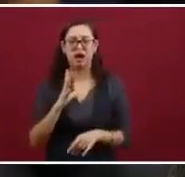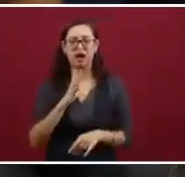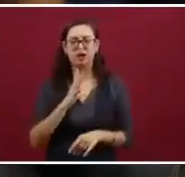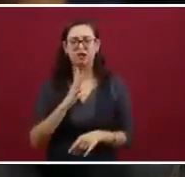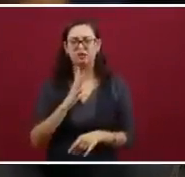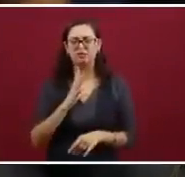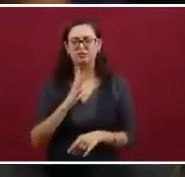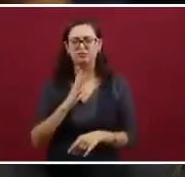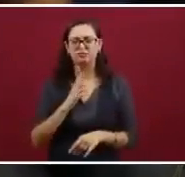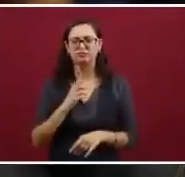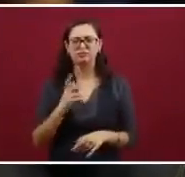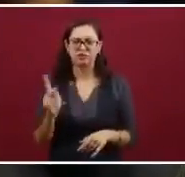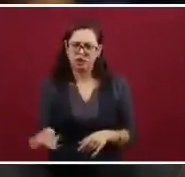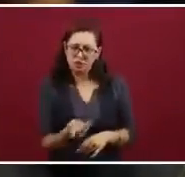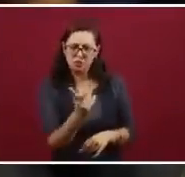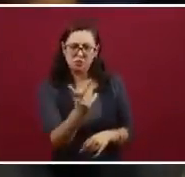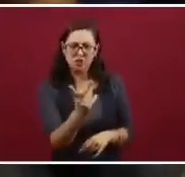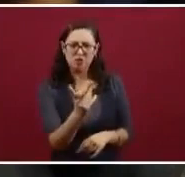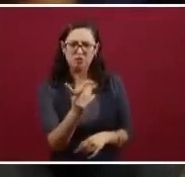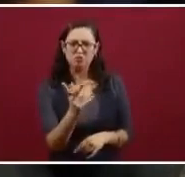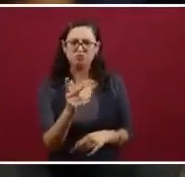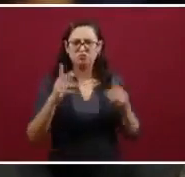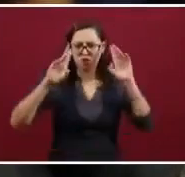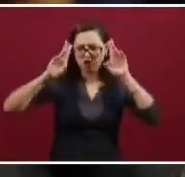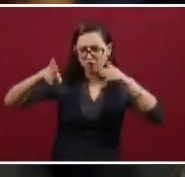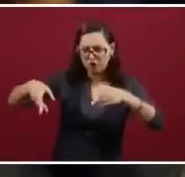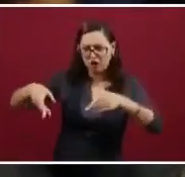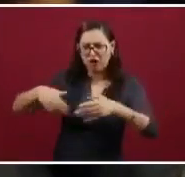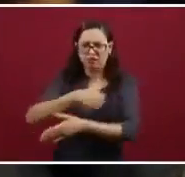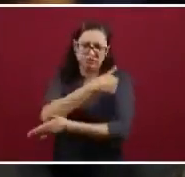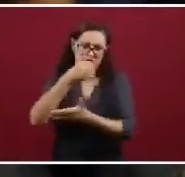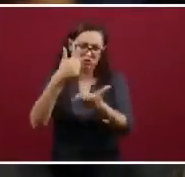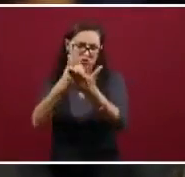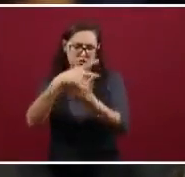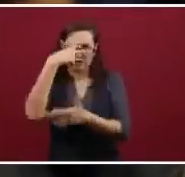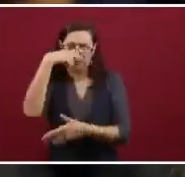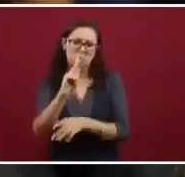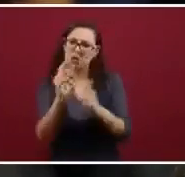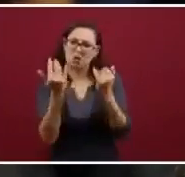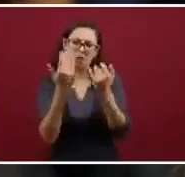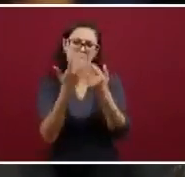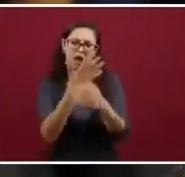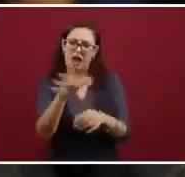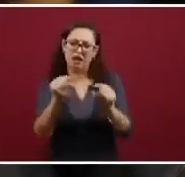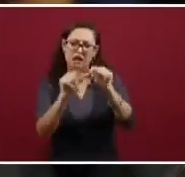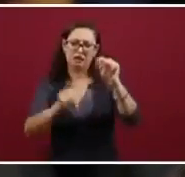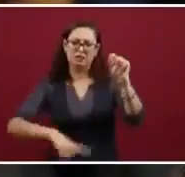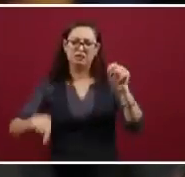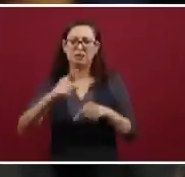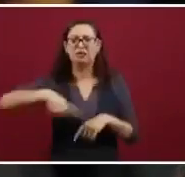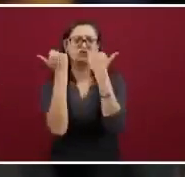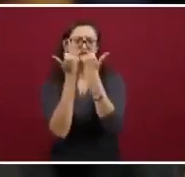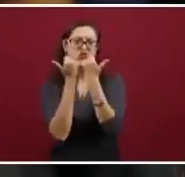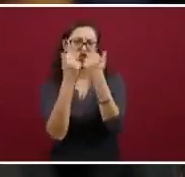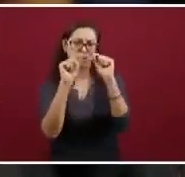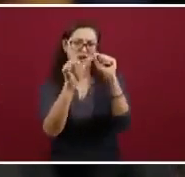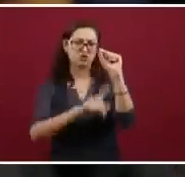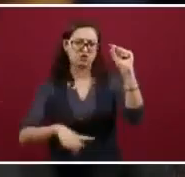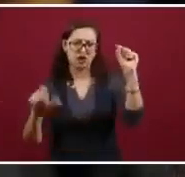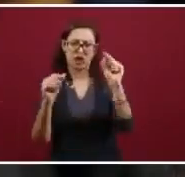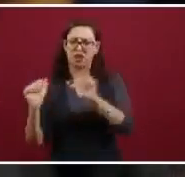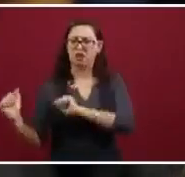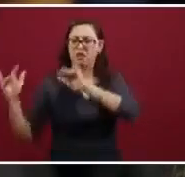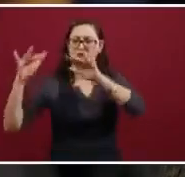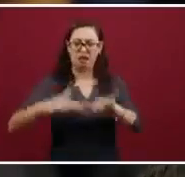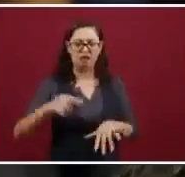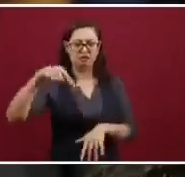pregunto, aunque sea de una forma hacia la Ciudad de México, el centro del país, ellos son asociaciones nacionales. Entonces,